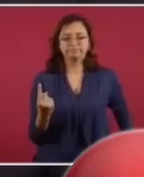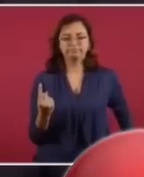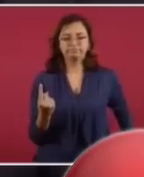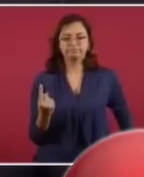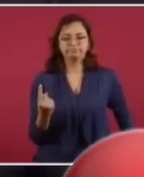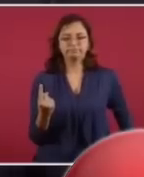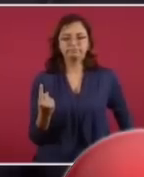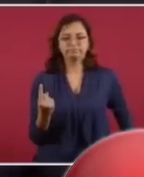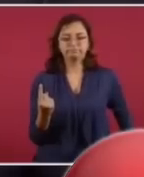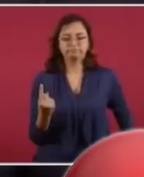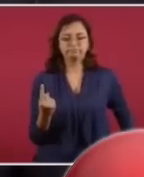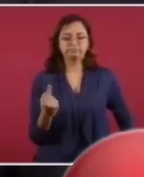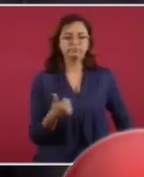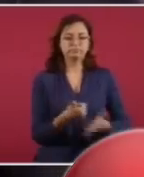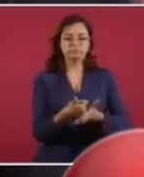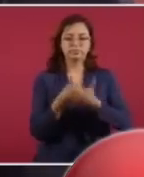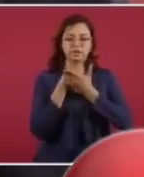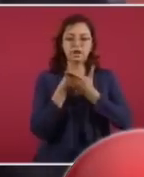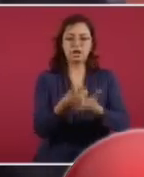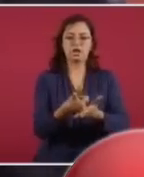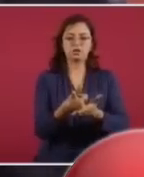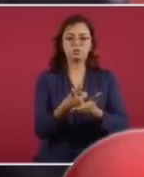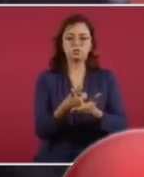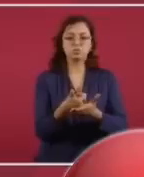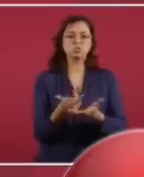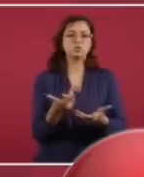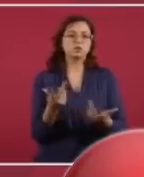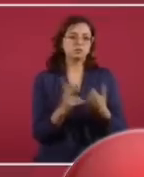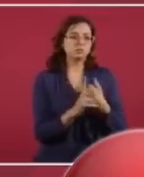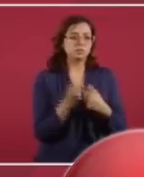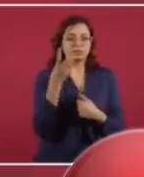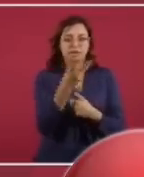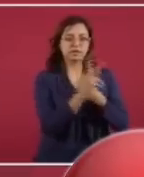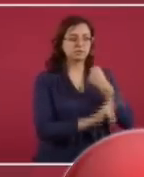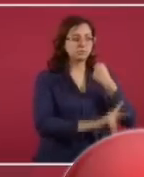ayuda a las tres economías